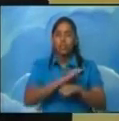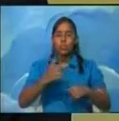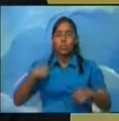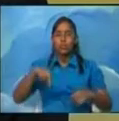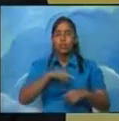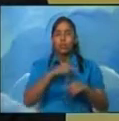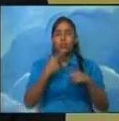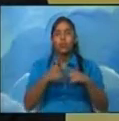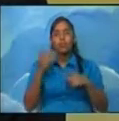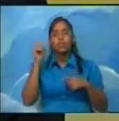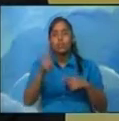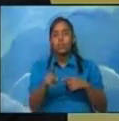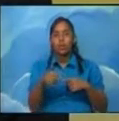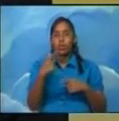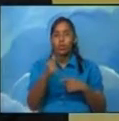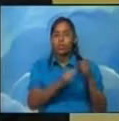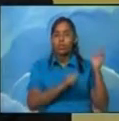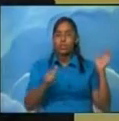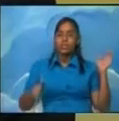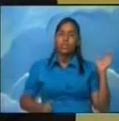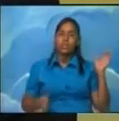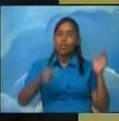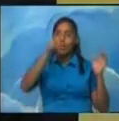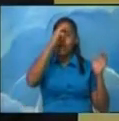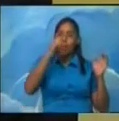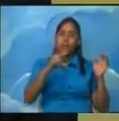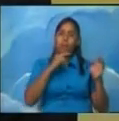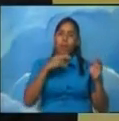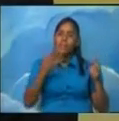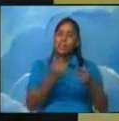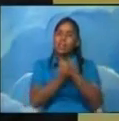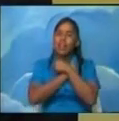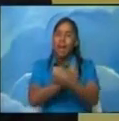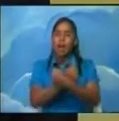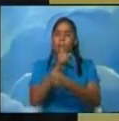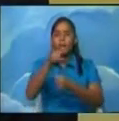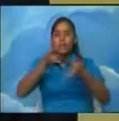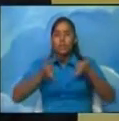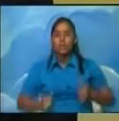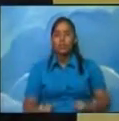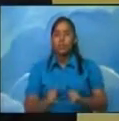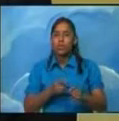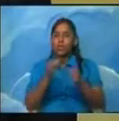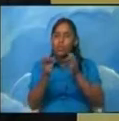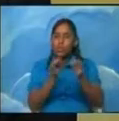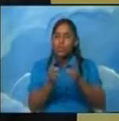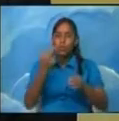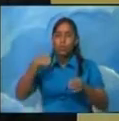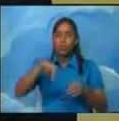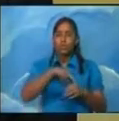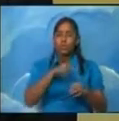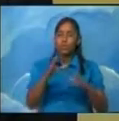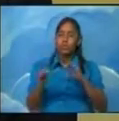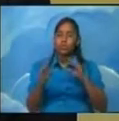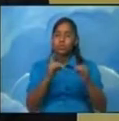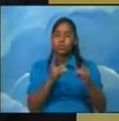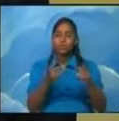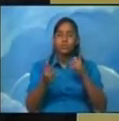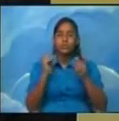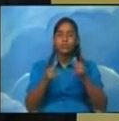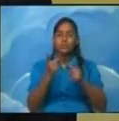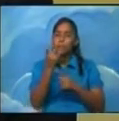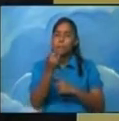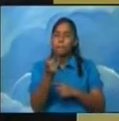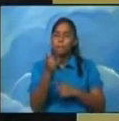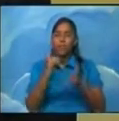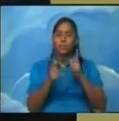también cuando el Señor, el Padre, que ama a su hijo, lo corrige. Cuando nosotros cometemos alguna falta,